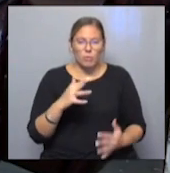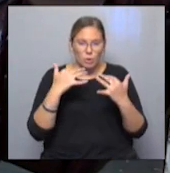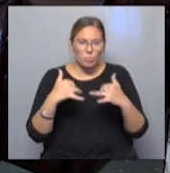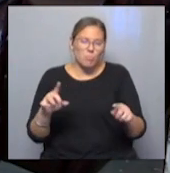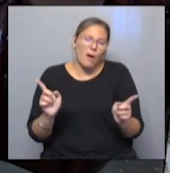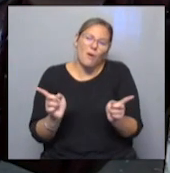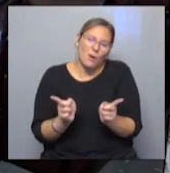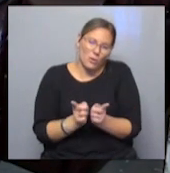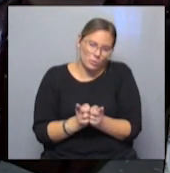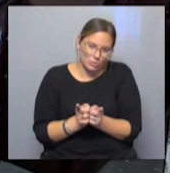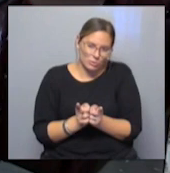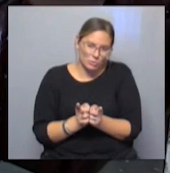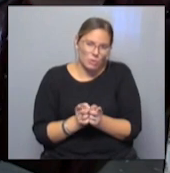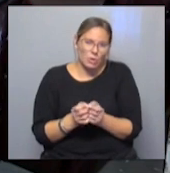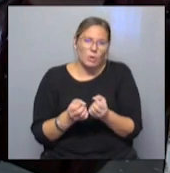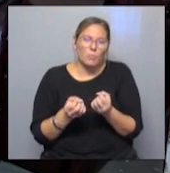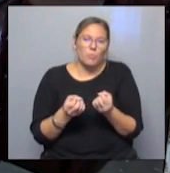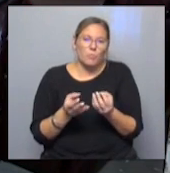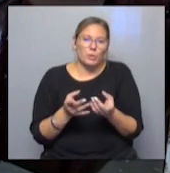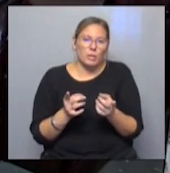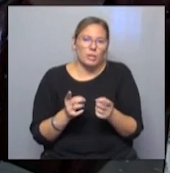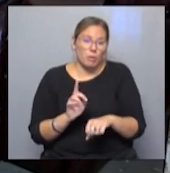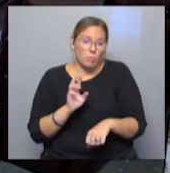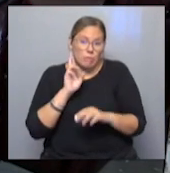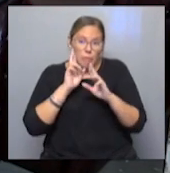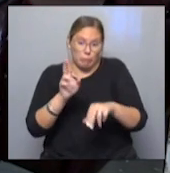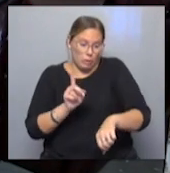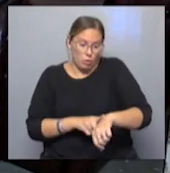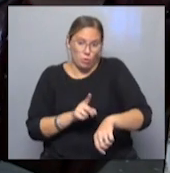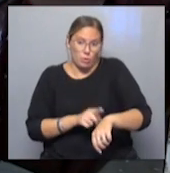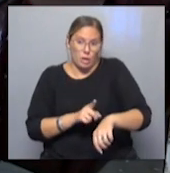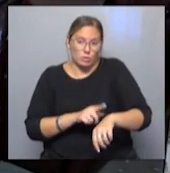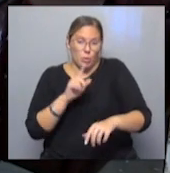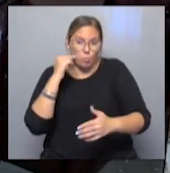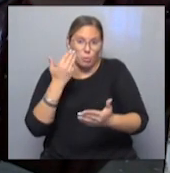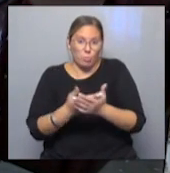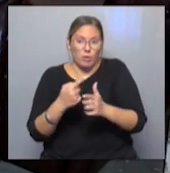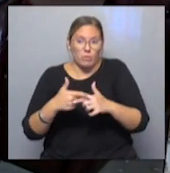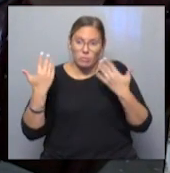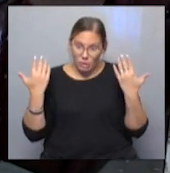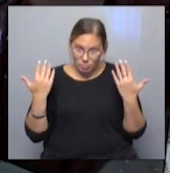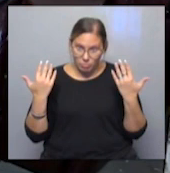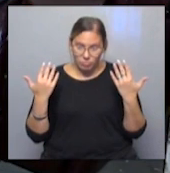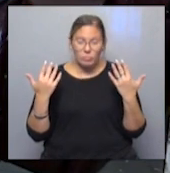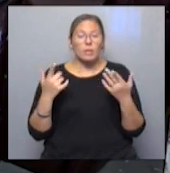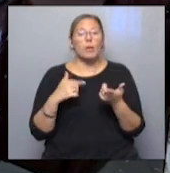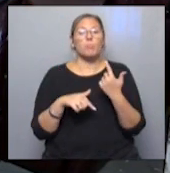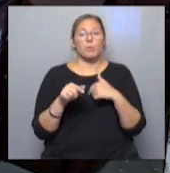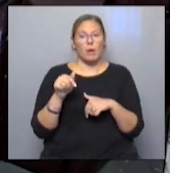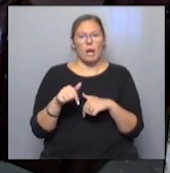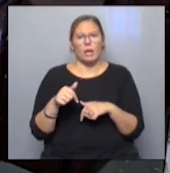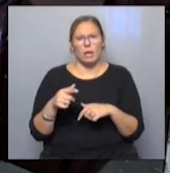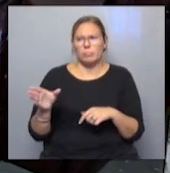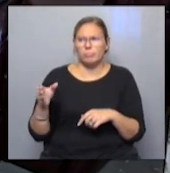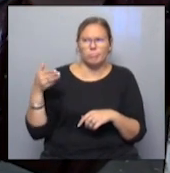más acotados porque teníamos que ceñirnos al horario que nos proponía en los festivales, ¿verdad? Pero en este van a ir